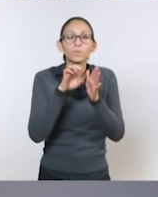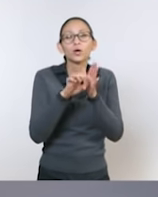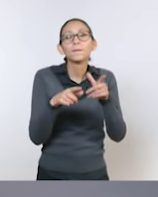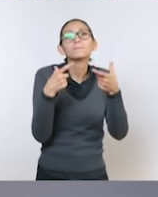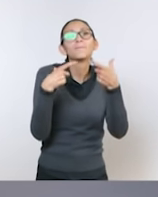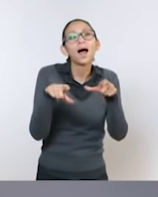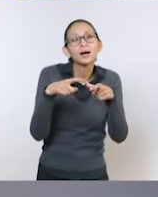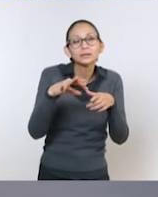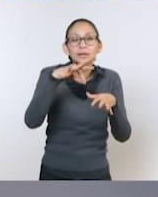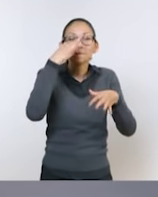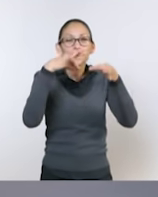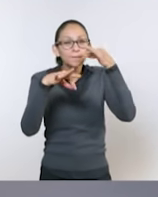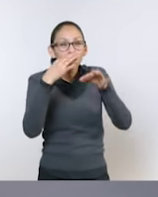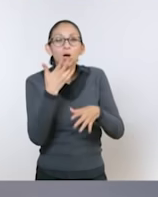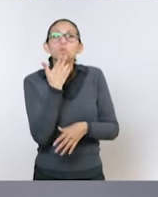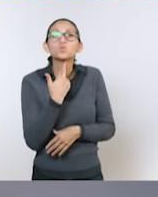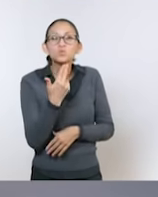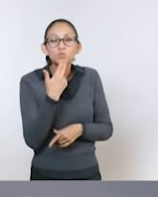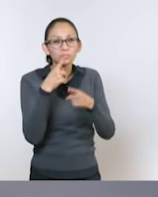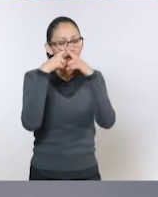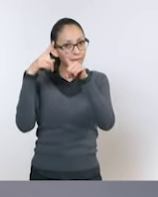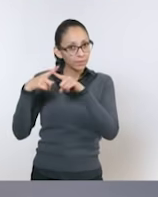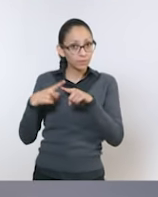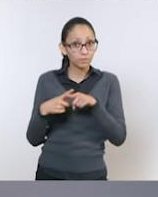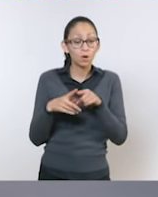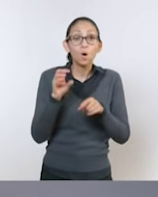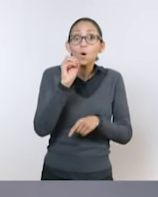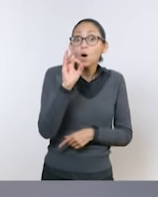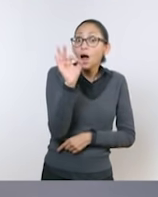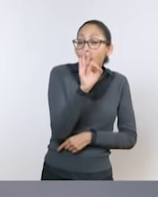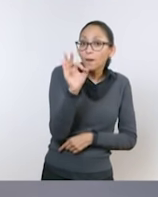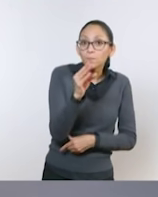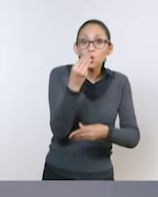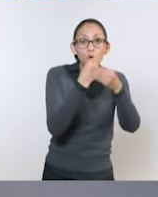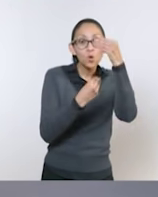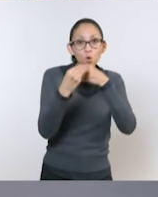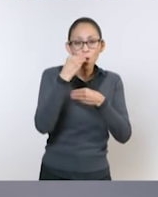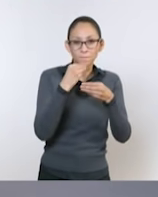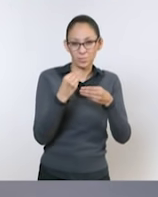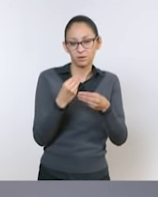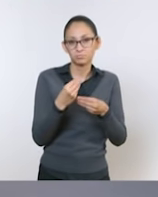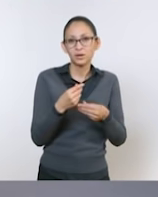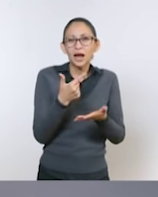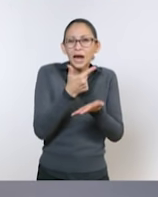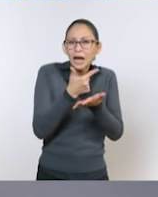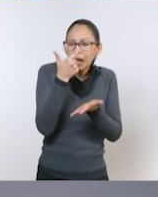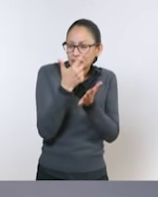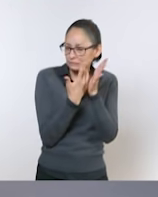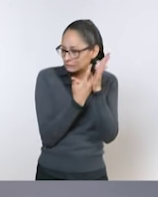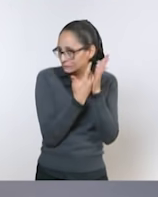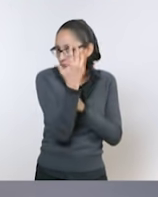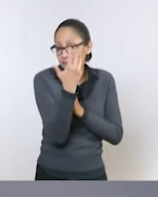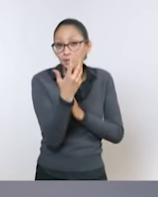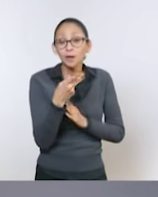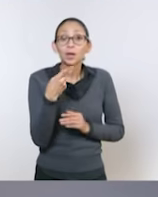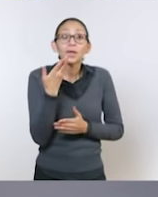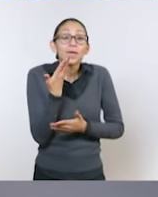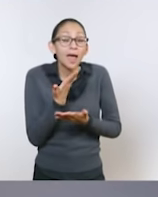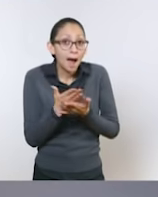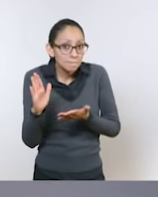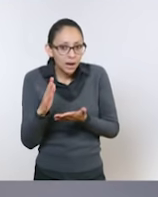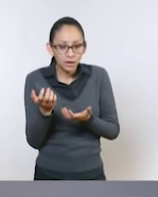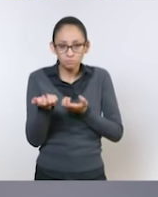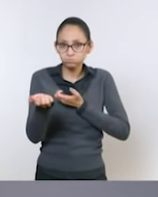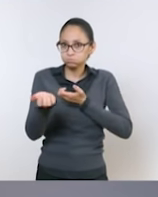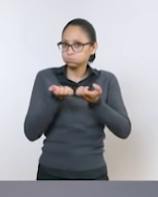fibra, como las botanas, los pastelitos, las golosinas o dulces, o ingerir alimentos con exceso de grasa